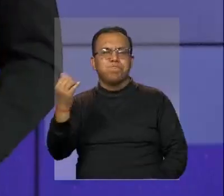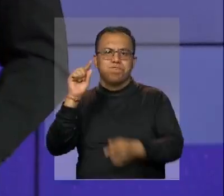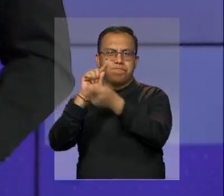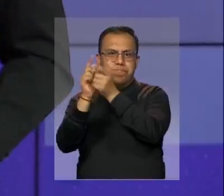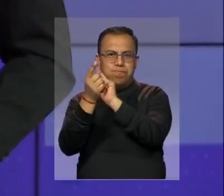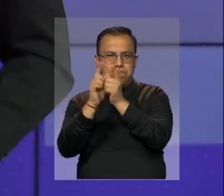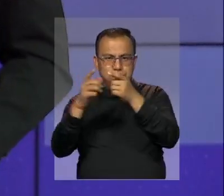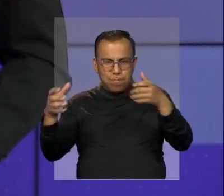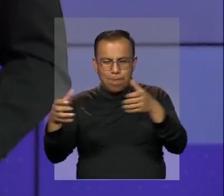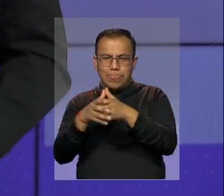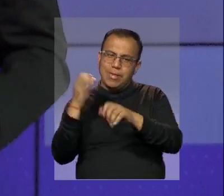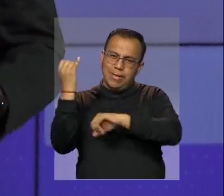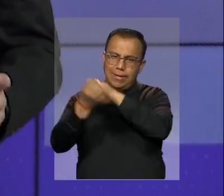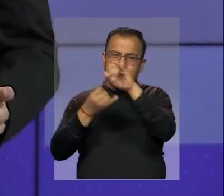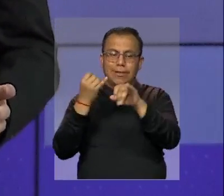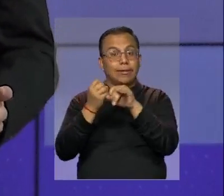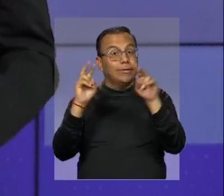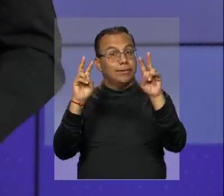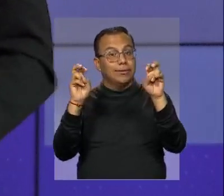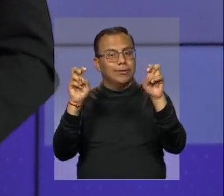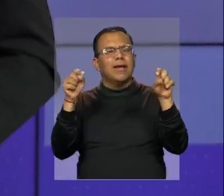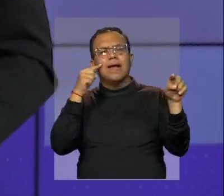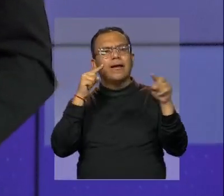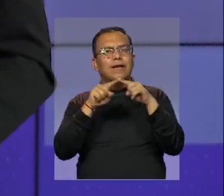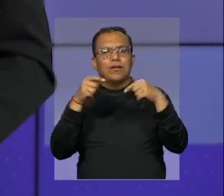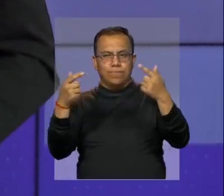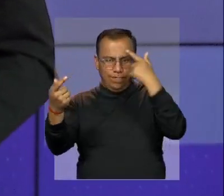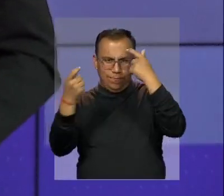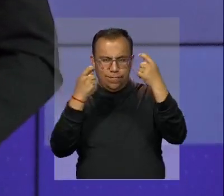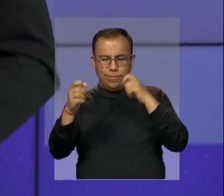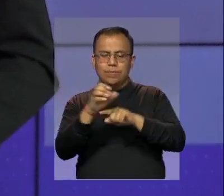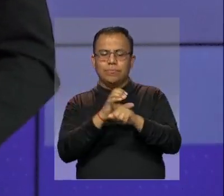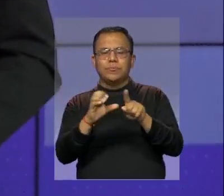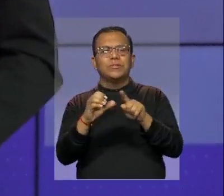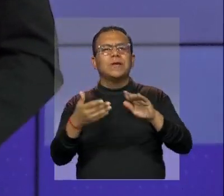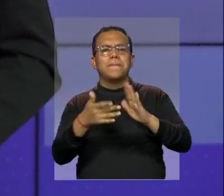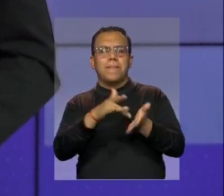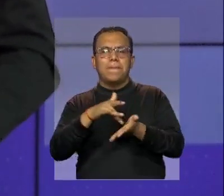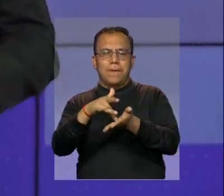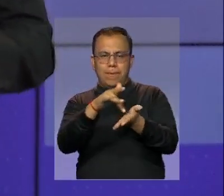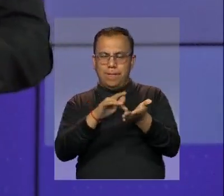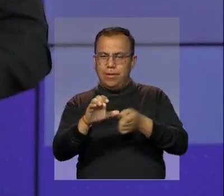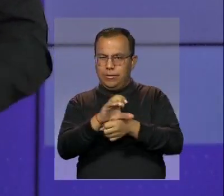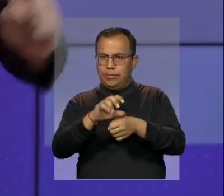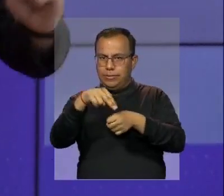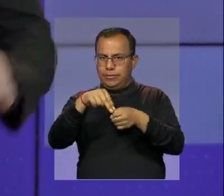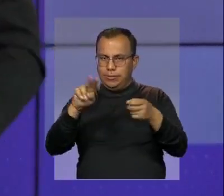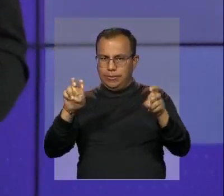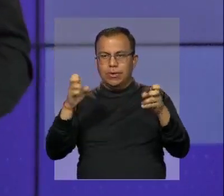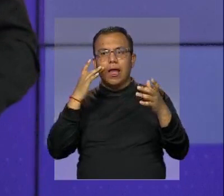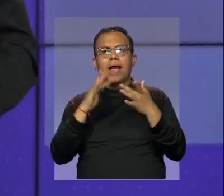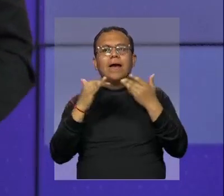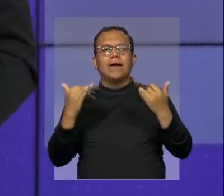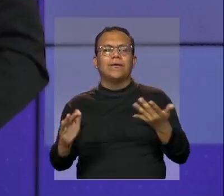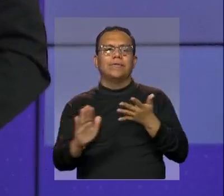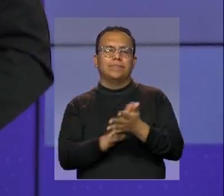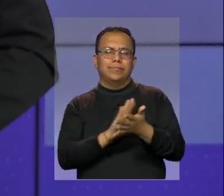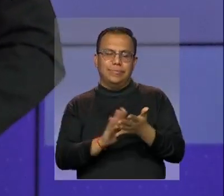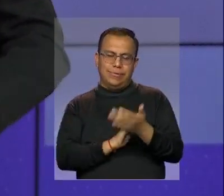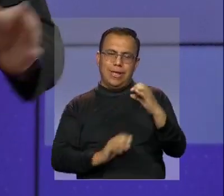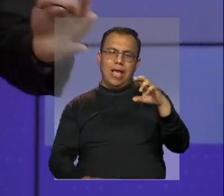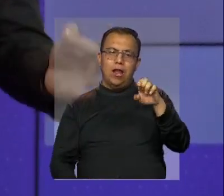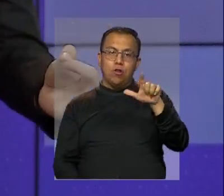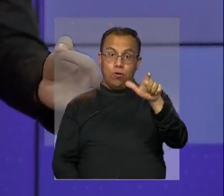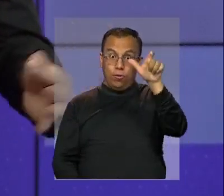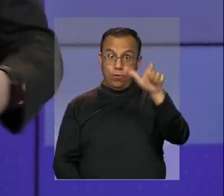de Cooperación Internacional, abro comillas, Estrategias Culturales para la Participación Ciudadana, cierro comillas. Vamos a saludar a Carol Velázquez,